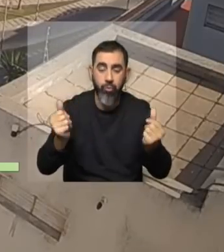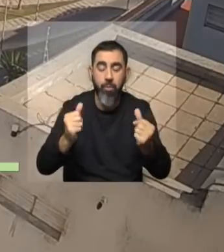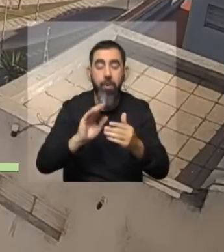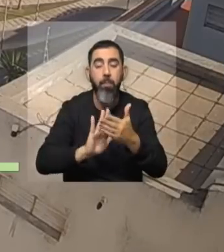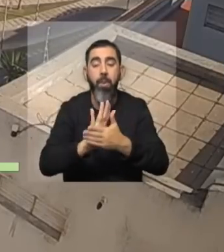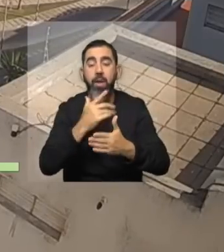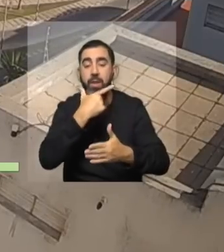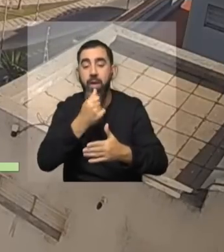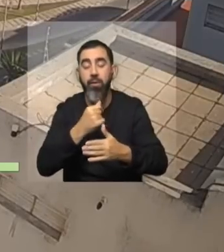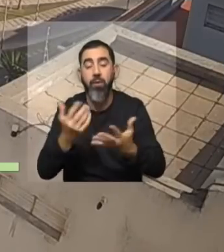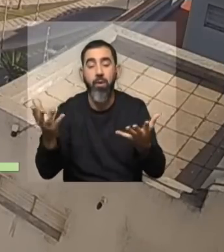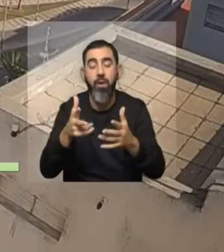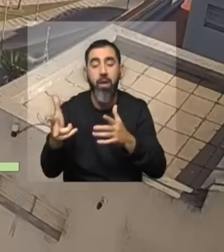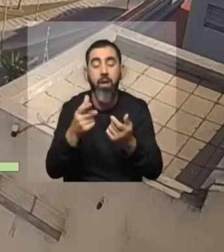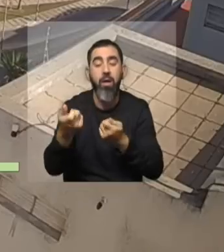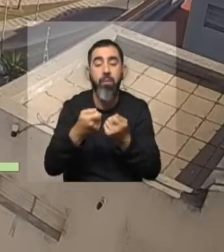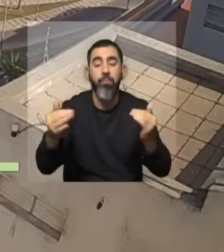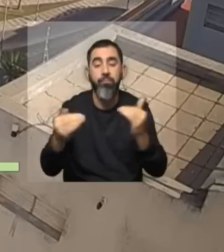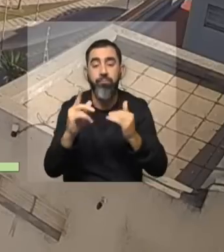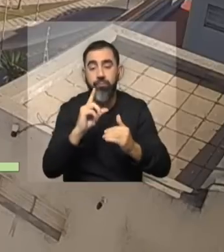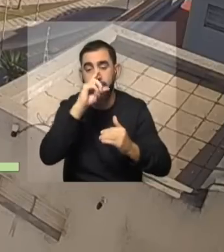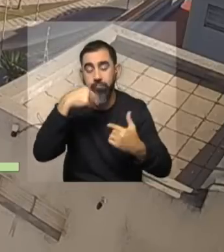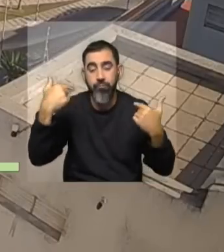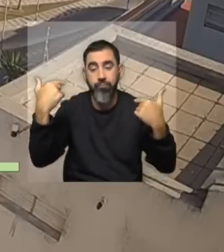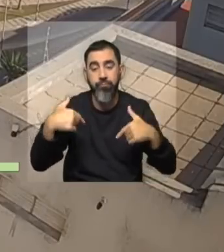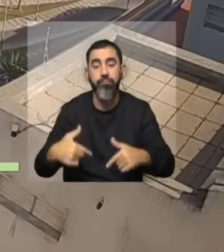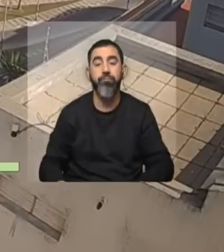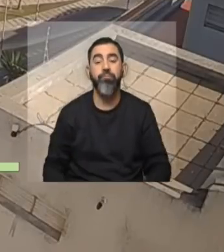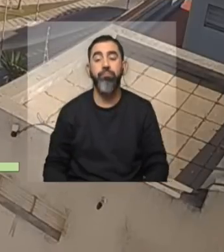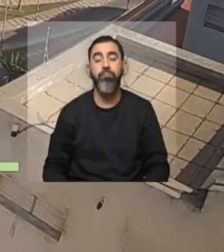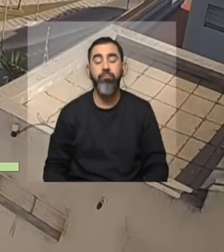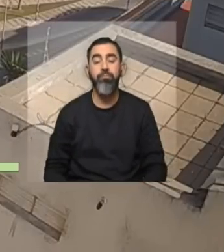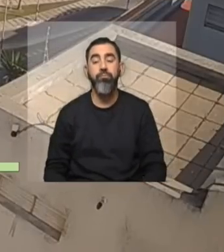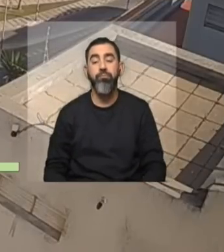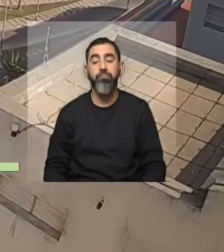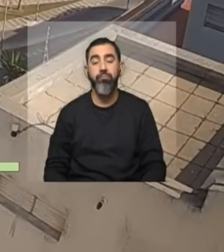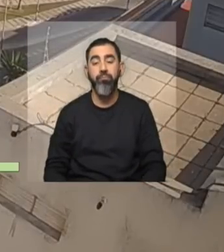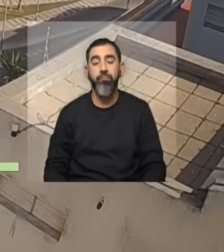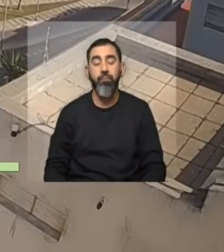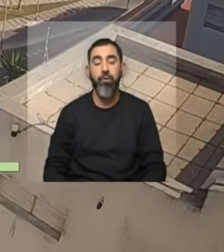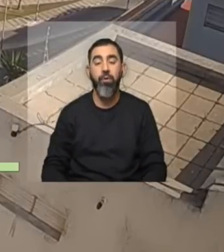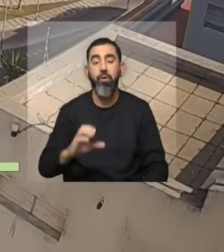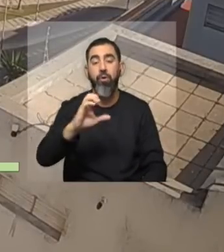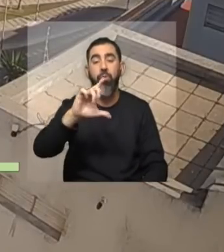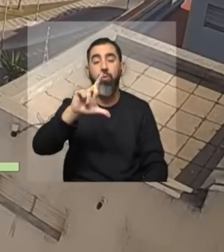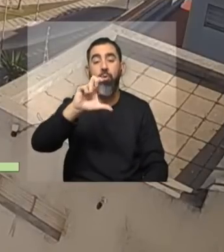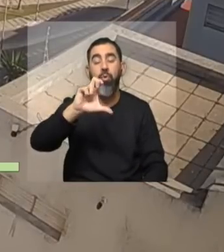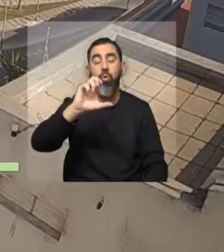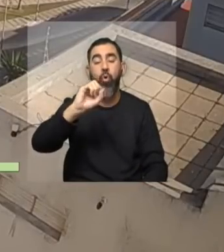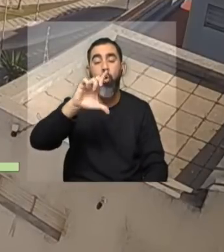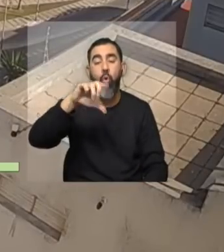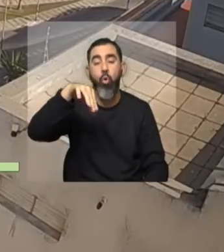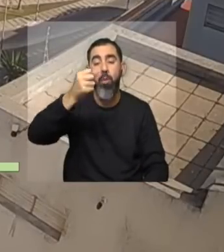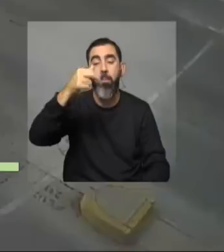del jueves. Como siempre, hasta ahora vemos algunas de las cámaras del Centro de Gestión de Movilidad de la Intendencia de Montevideo en Camino Colman entre